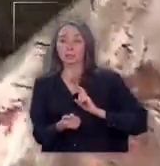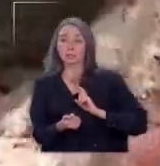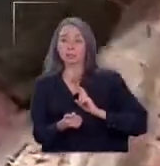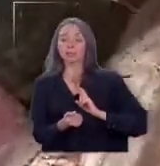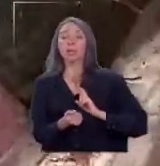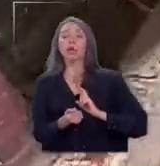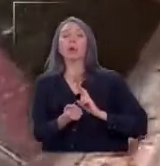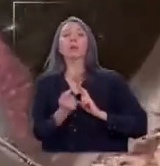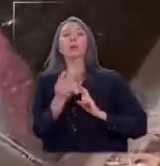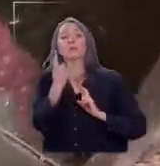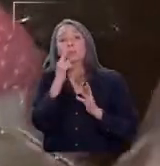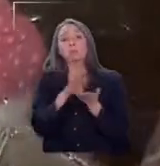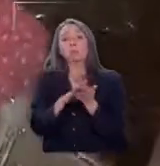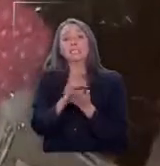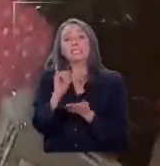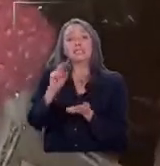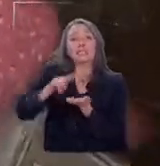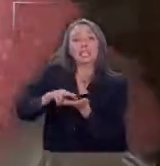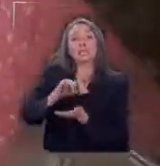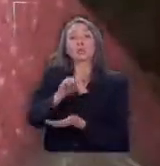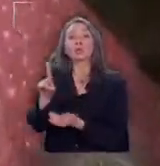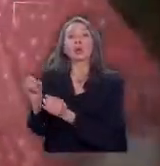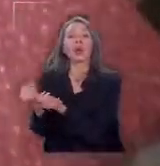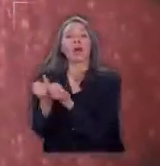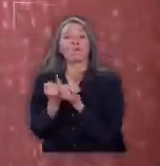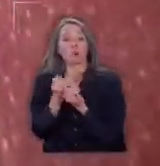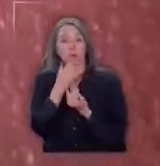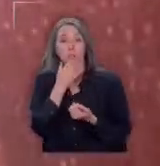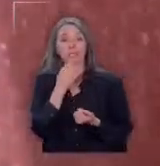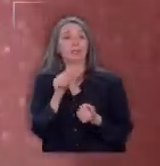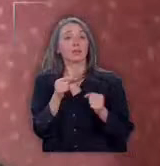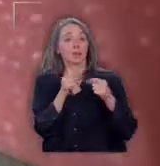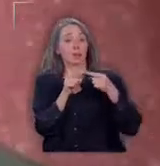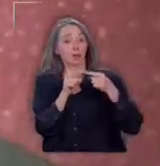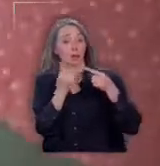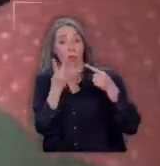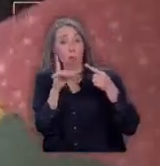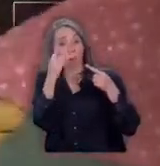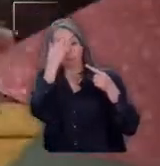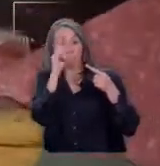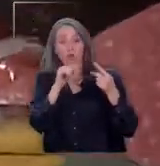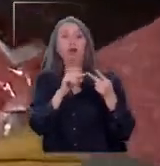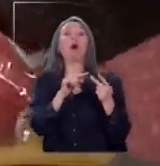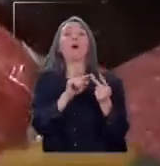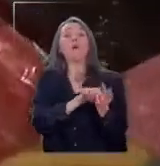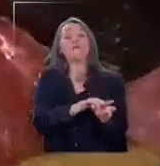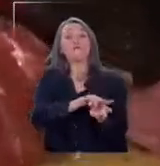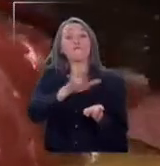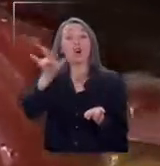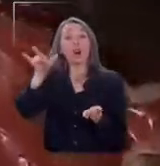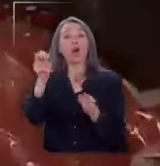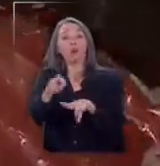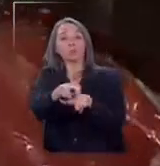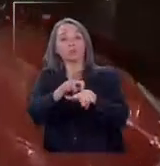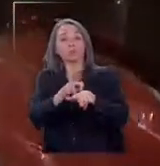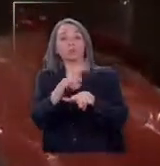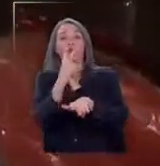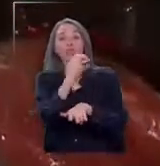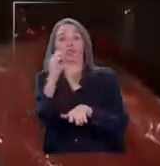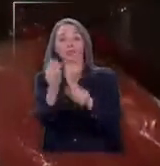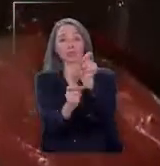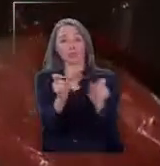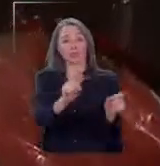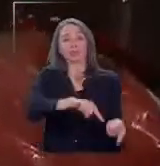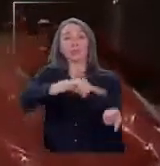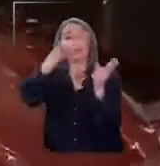verificar esta información de todas formas no es esto lo único que les preocupa ya que el vuelo est planeado para 200 personas para